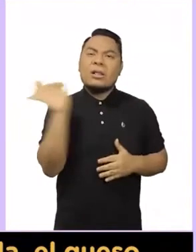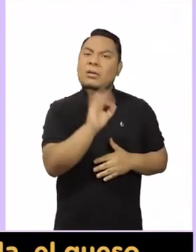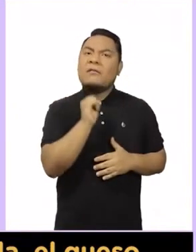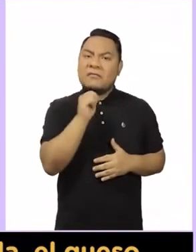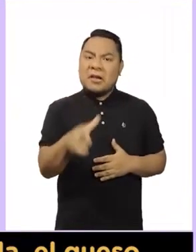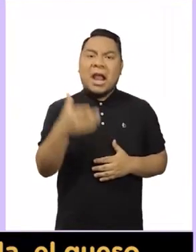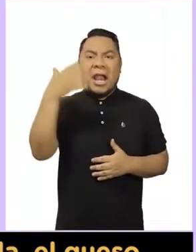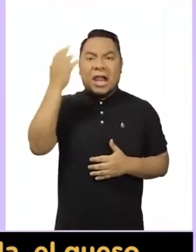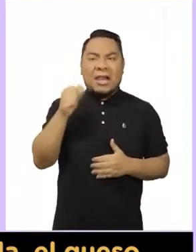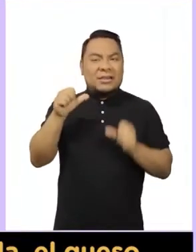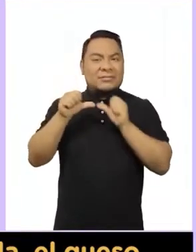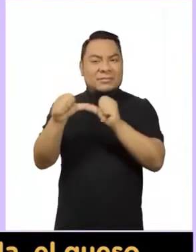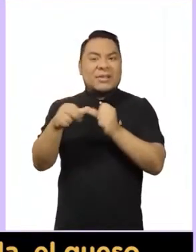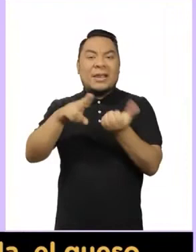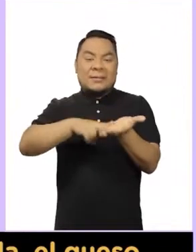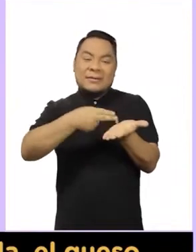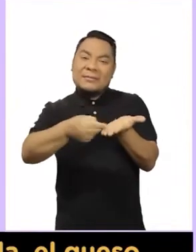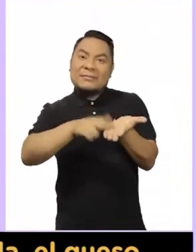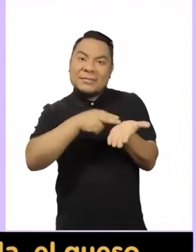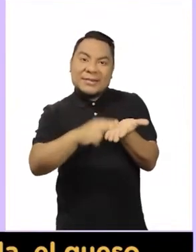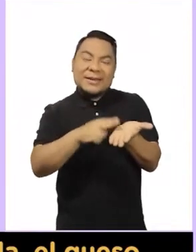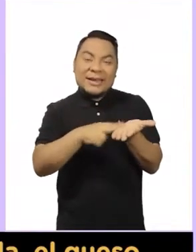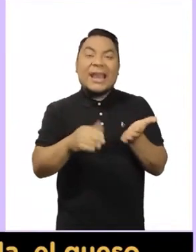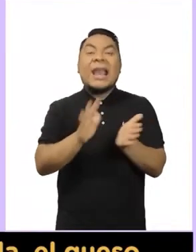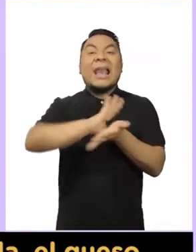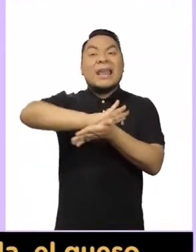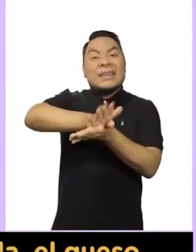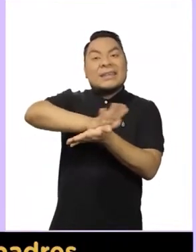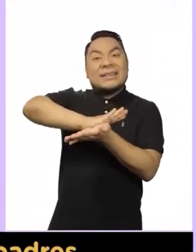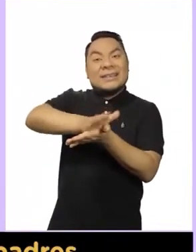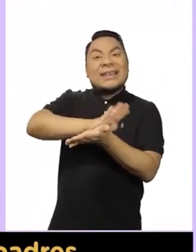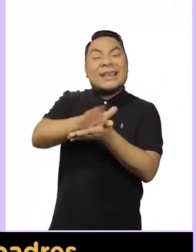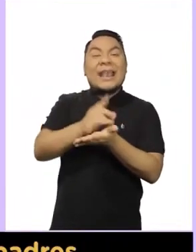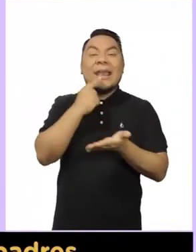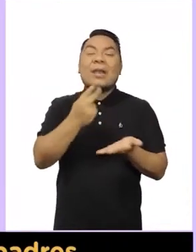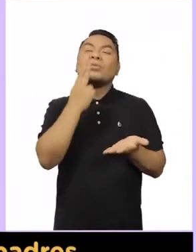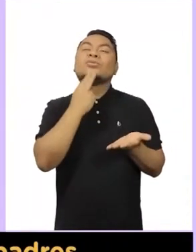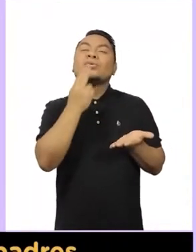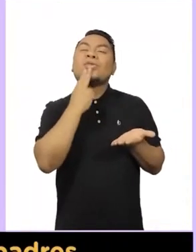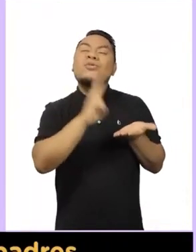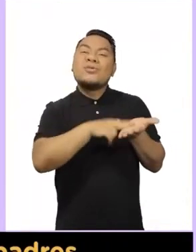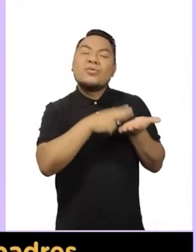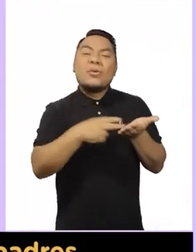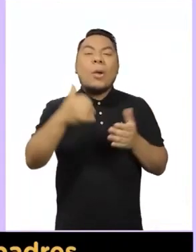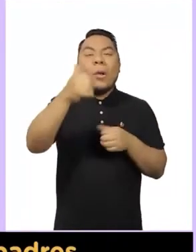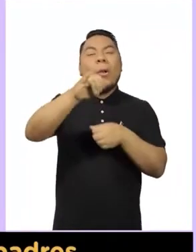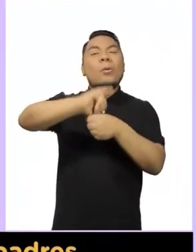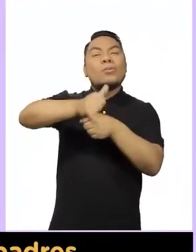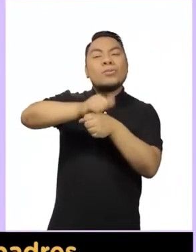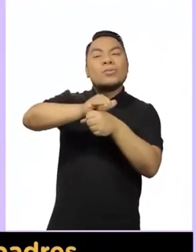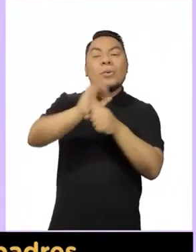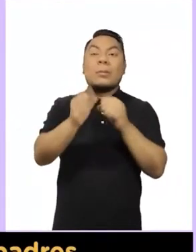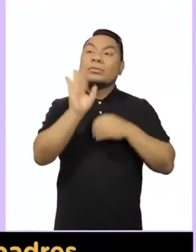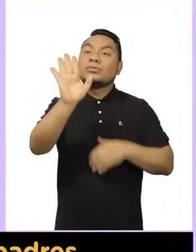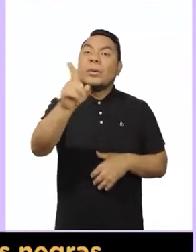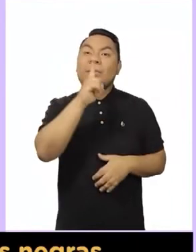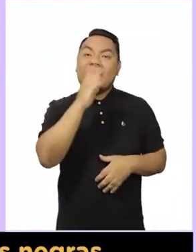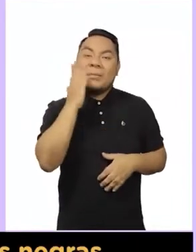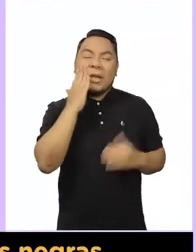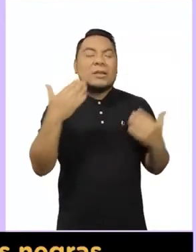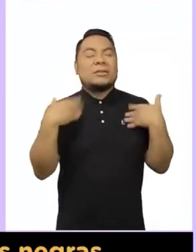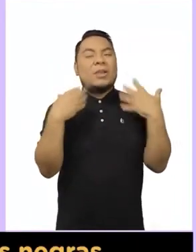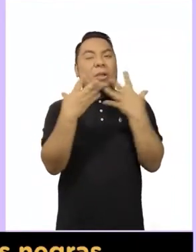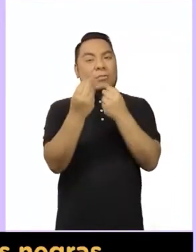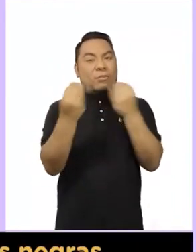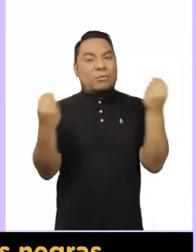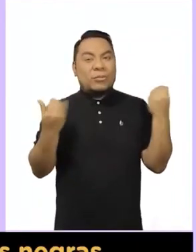nunca falta la leche, la mantequilla, el queso, el manjar blanco, el yogur, porque sus padres